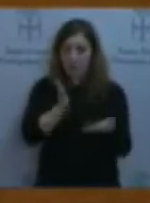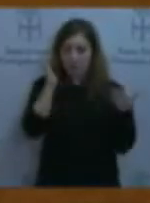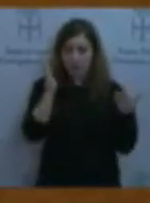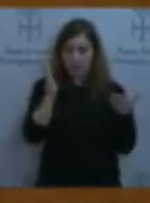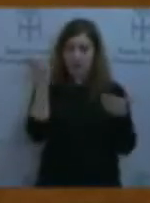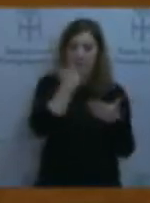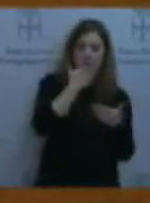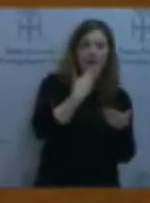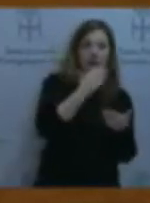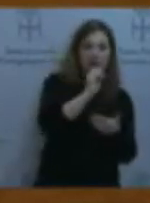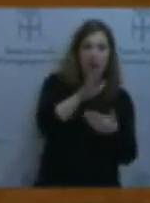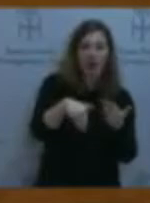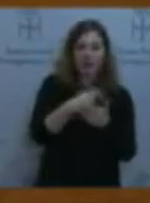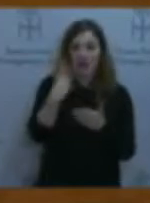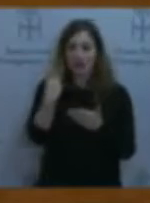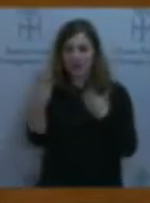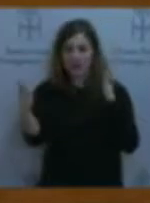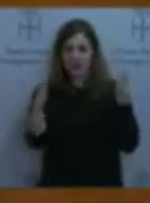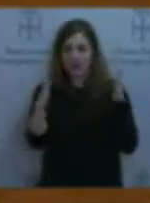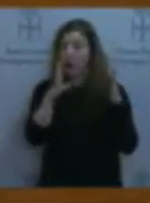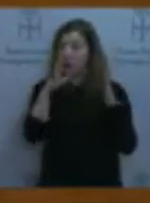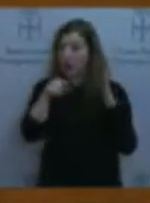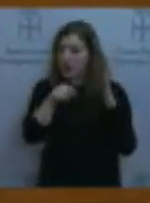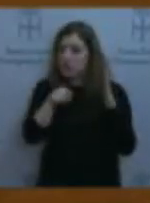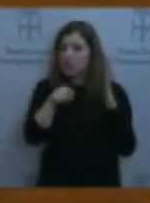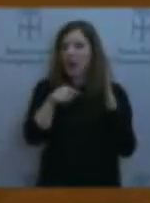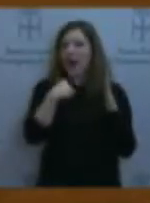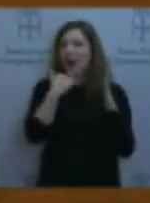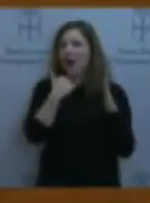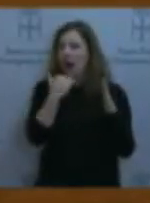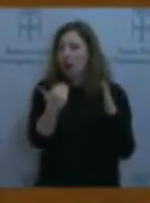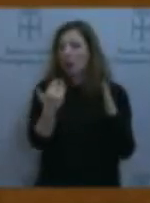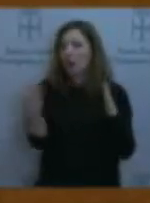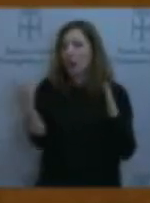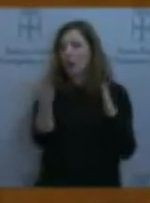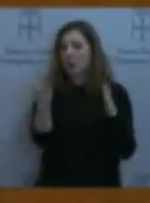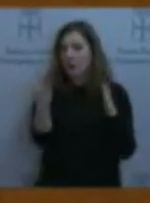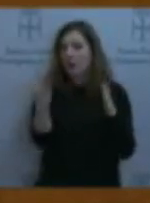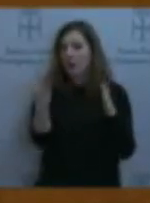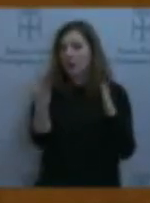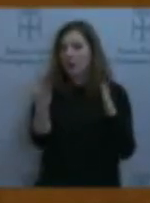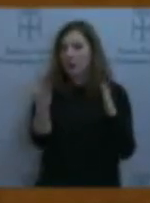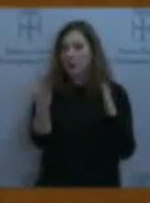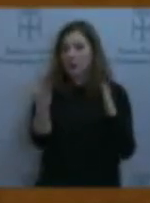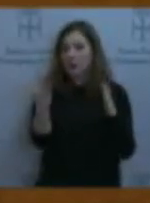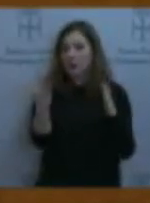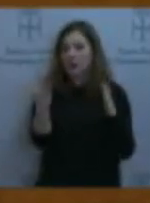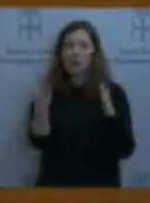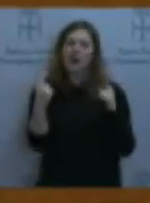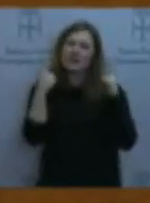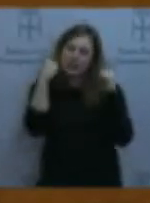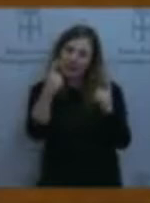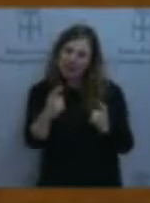es algo no que deberían estar dedicando una gran parte de sus esfuerzos y, sin embargo, se